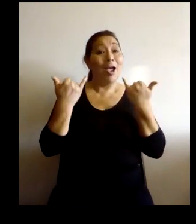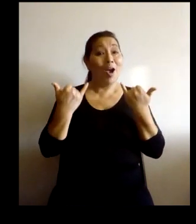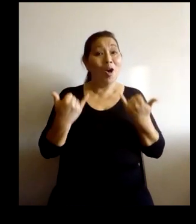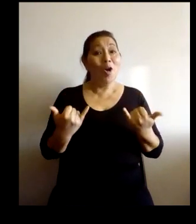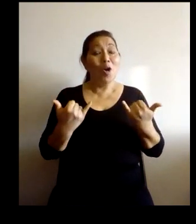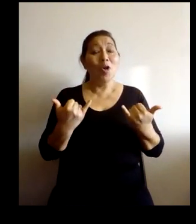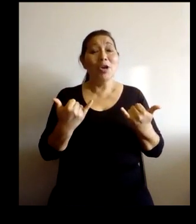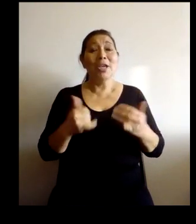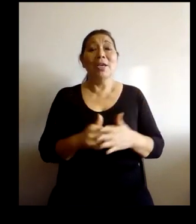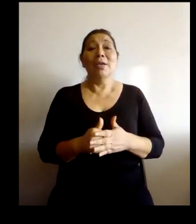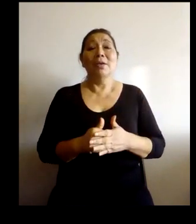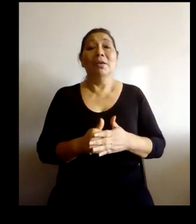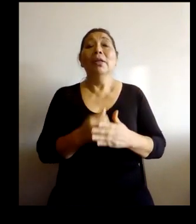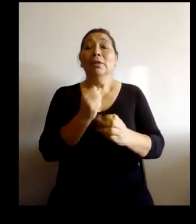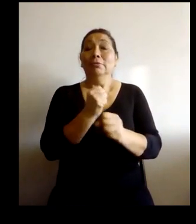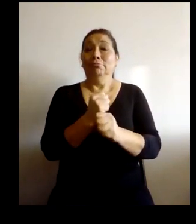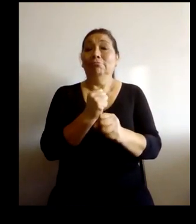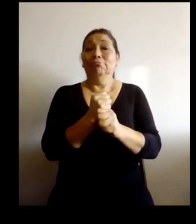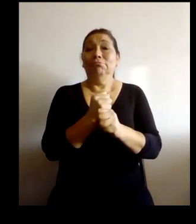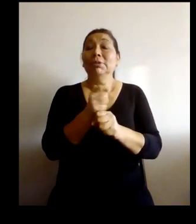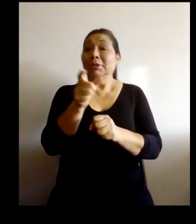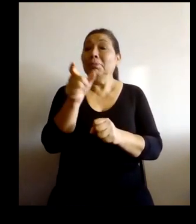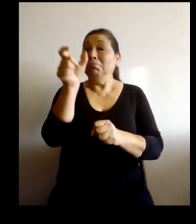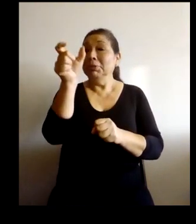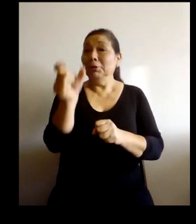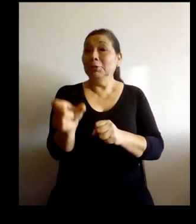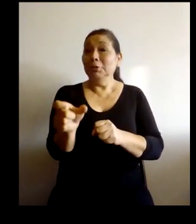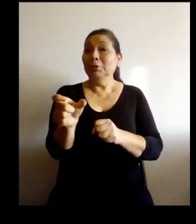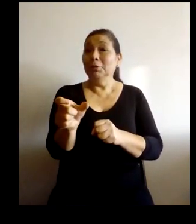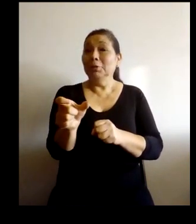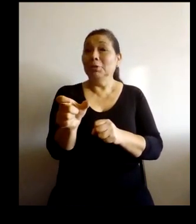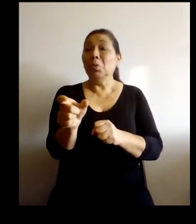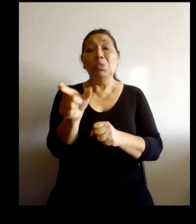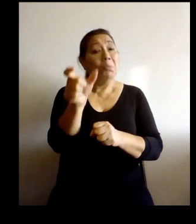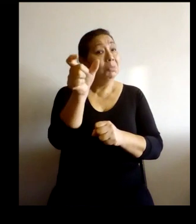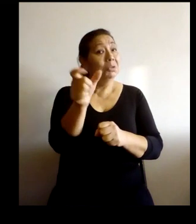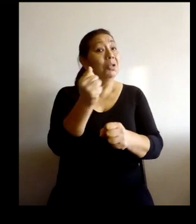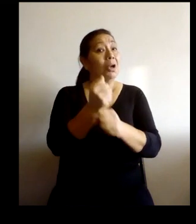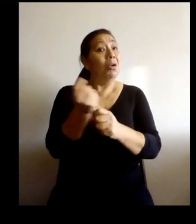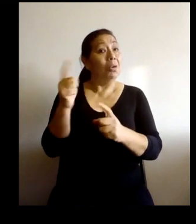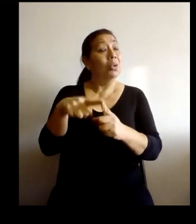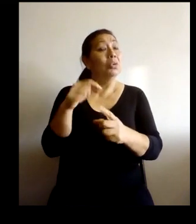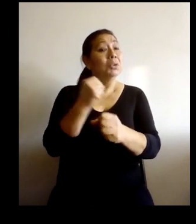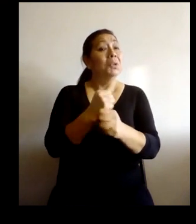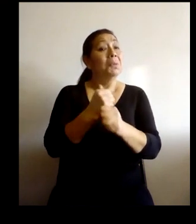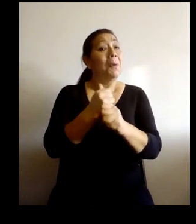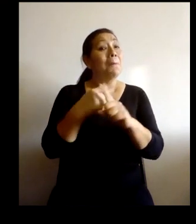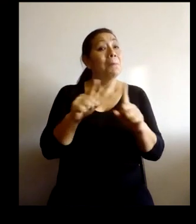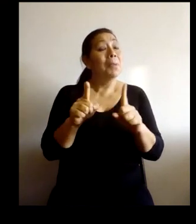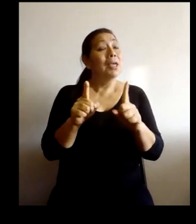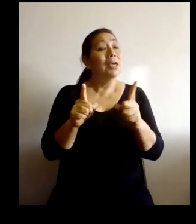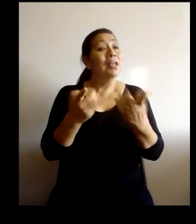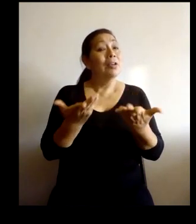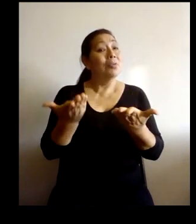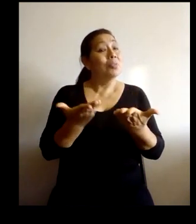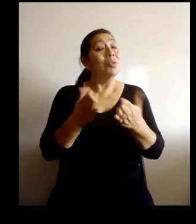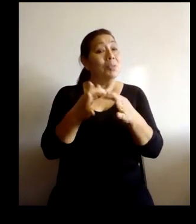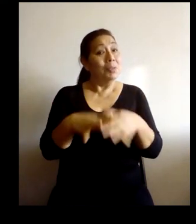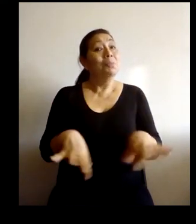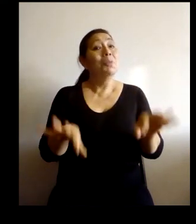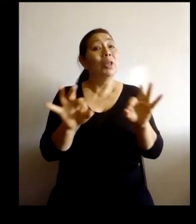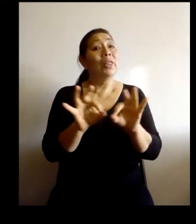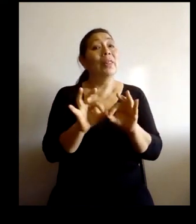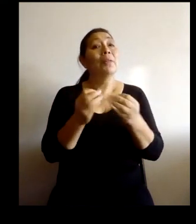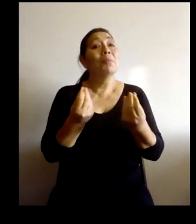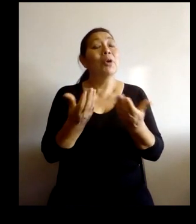fecha, viene laborando, es decir, esta persona es un trabajador que a la fecha viene laborando. Y esta información es